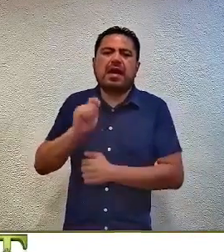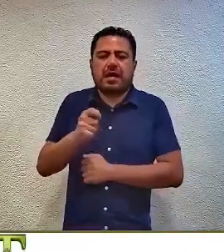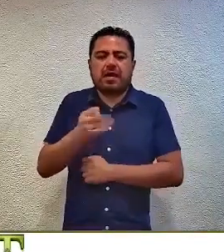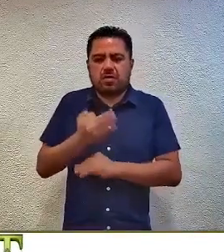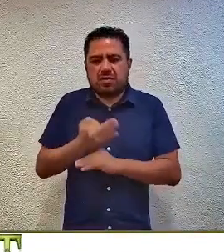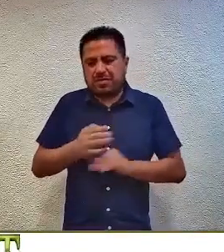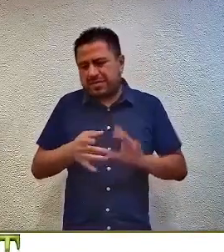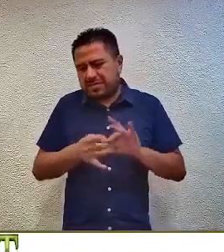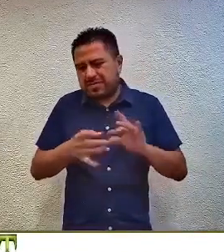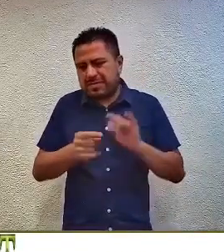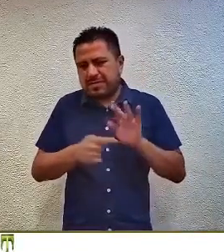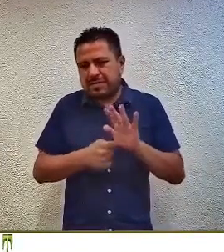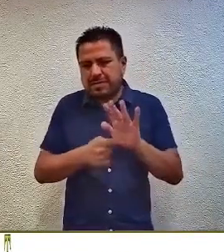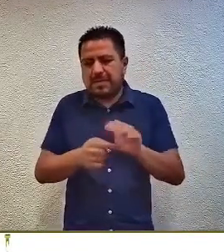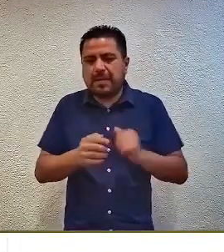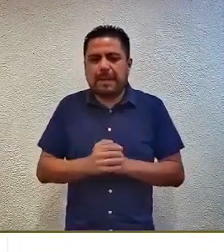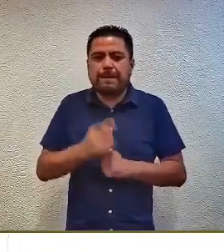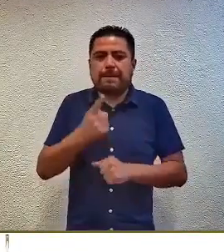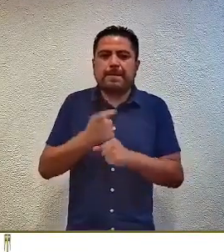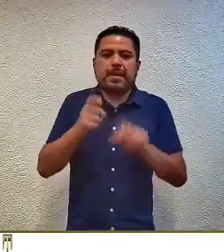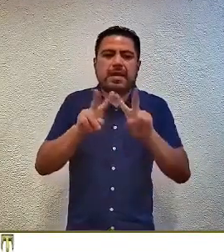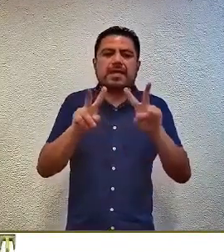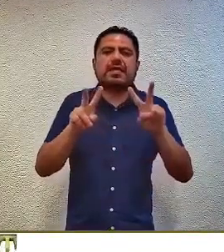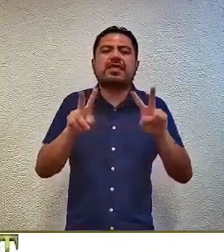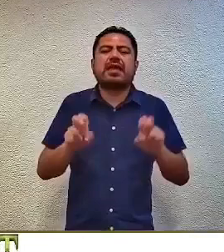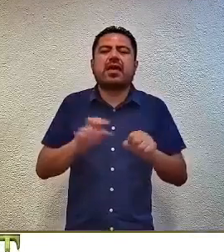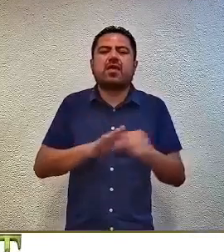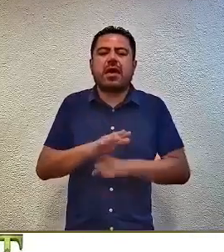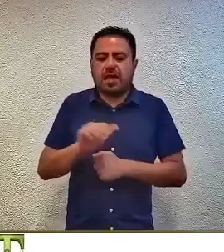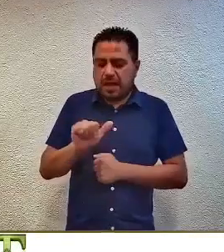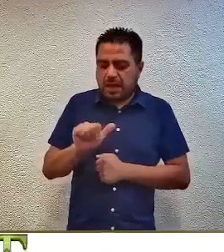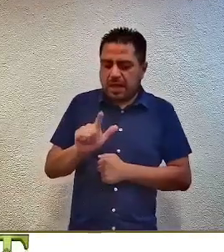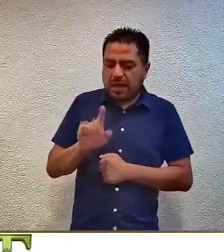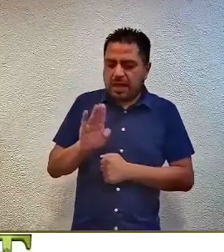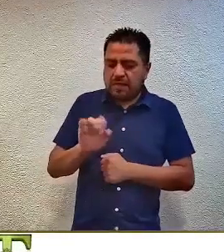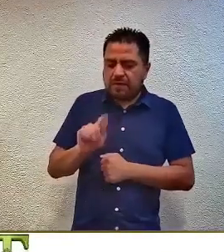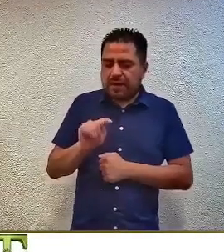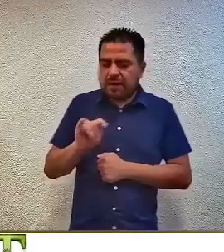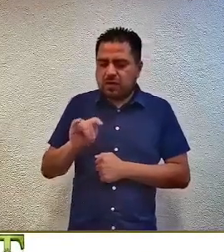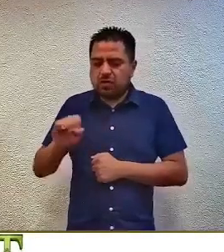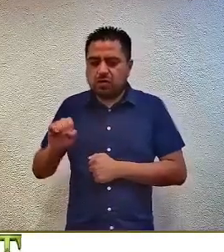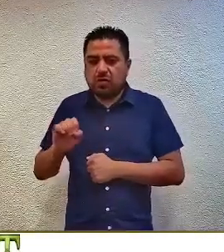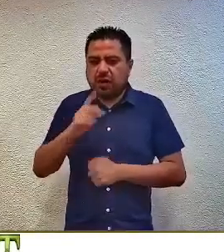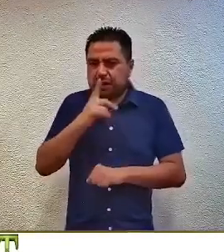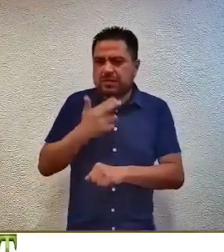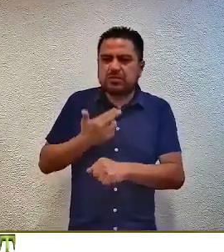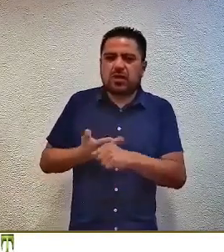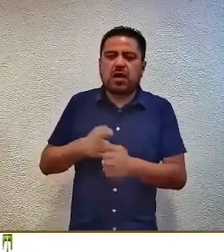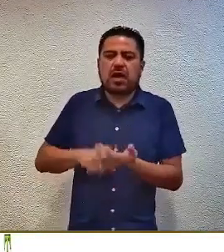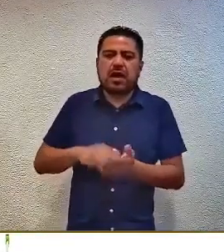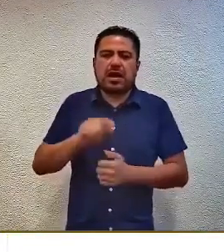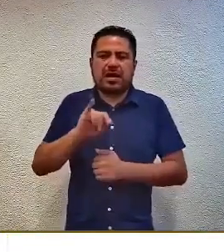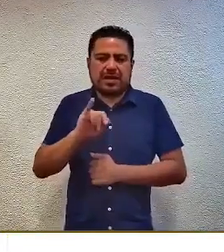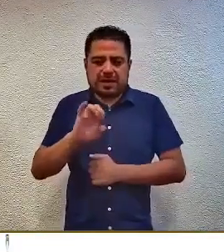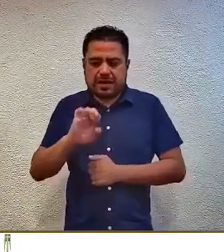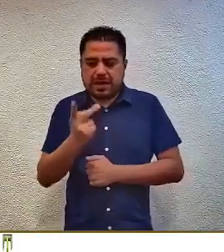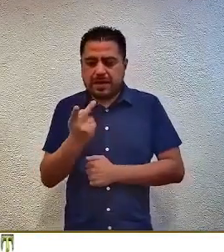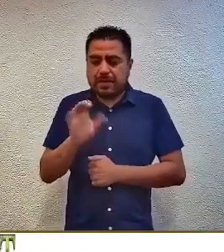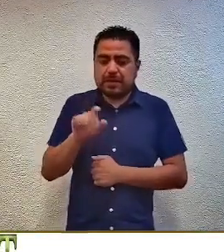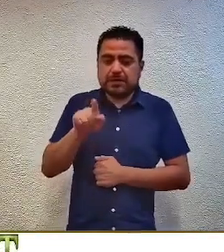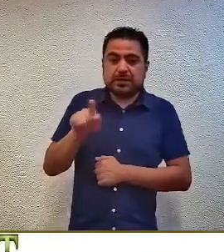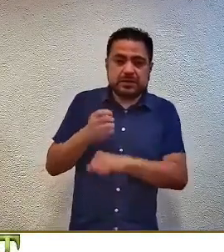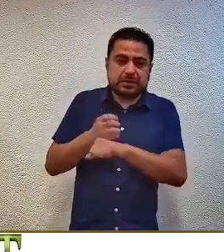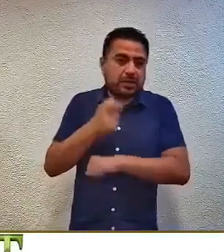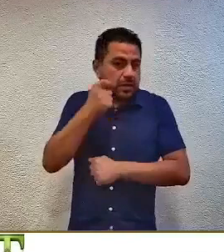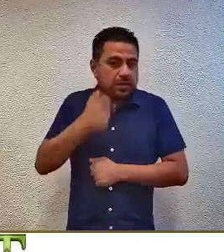continuación preciso. En el primer asunto, la parte actora es Alberto Catalán Bastida y otra persona, la autoridad responsable del Instituto Electoral y de